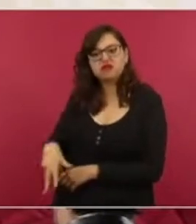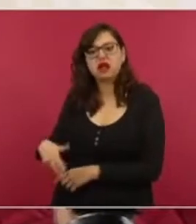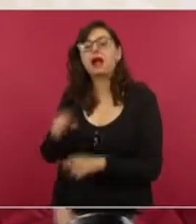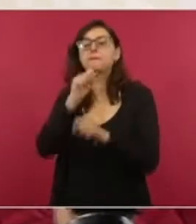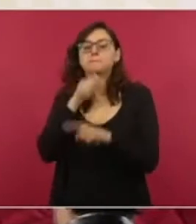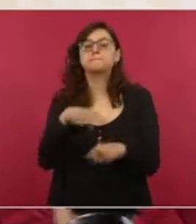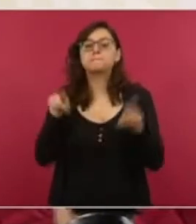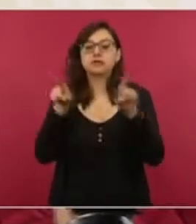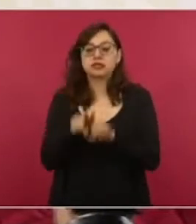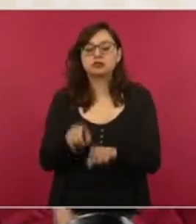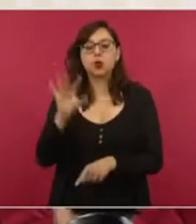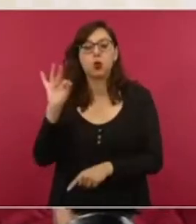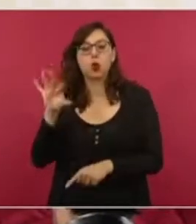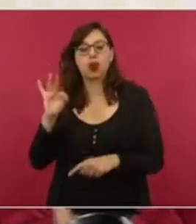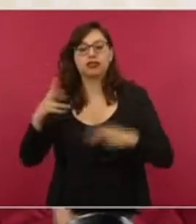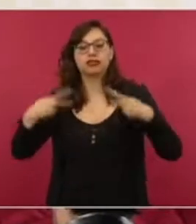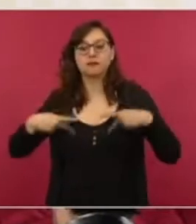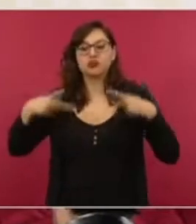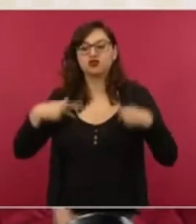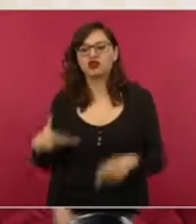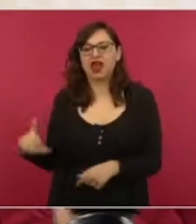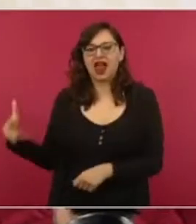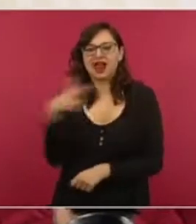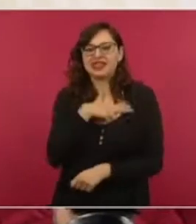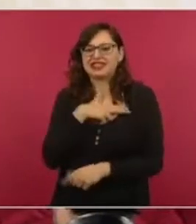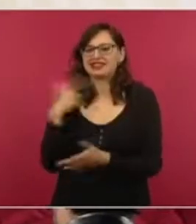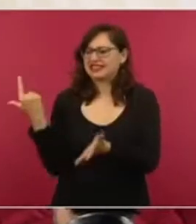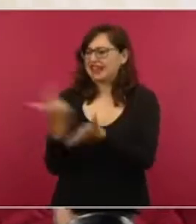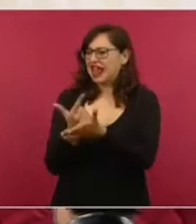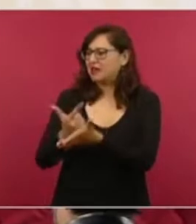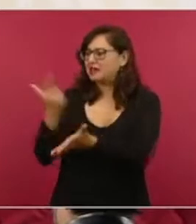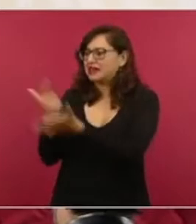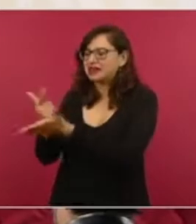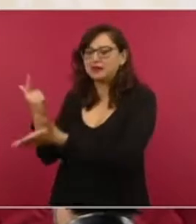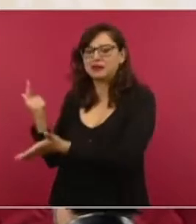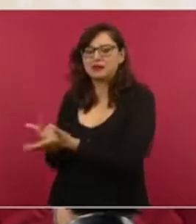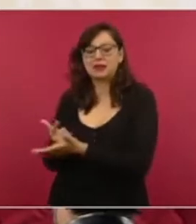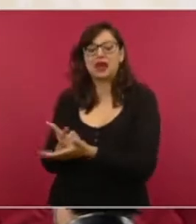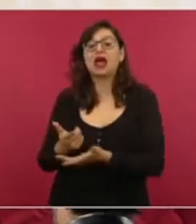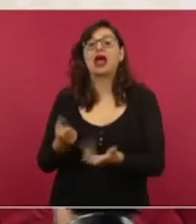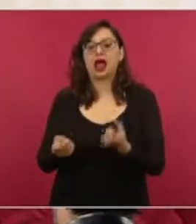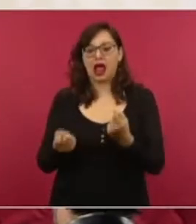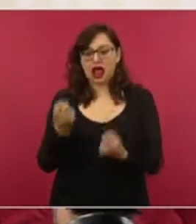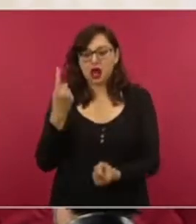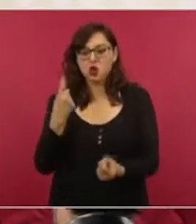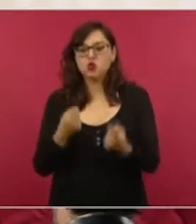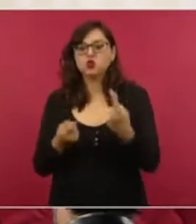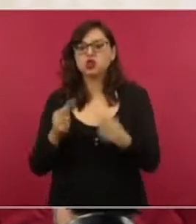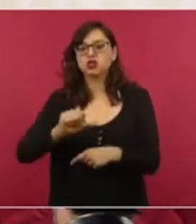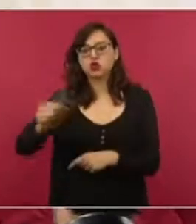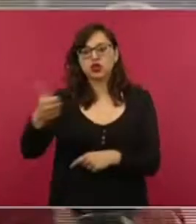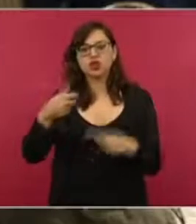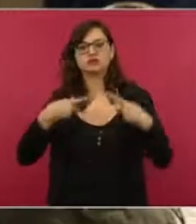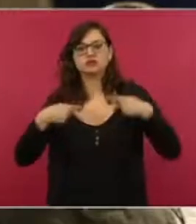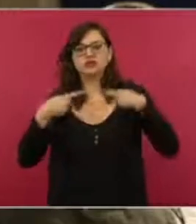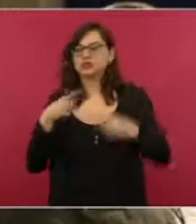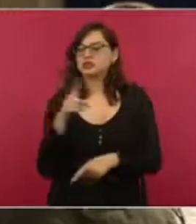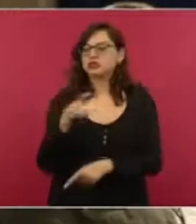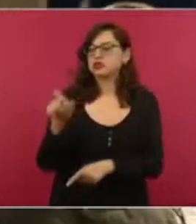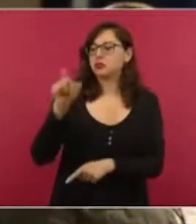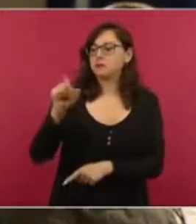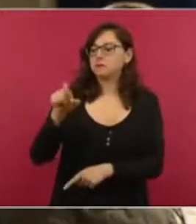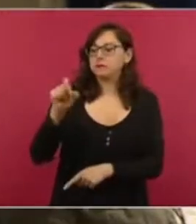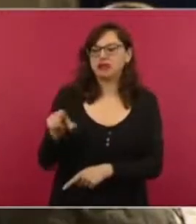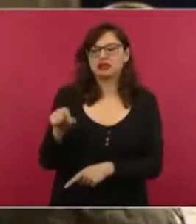40 personas heridas, muchos de ellos de gravedad, e incluso hubo persecución contra otras 120 personas.